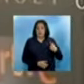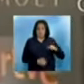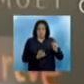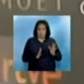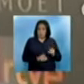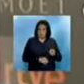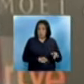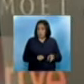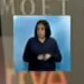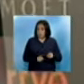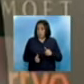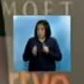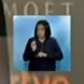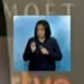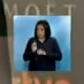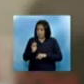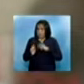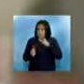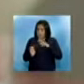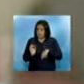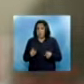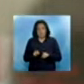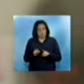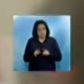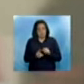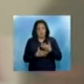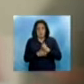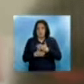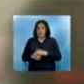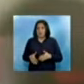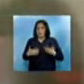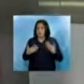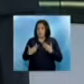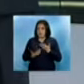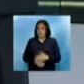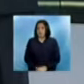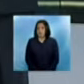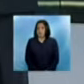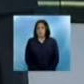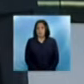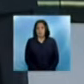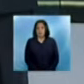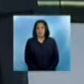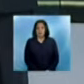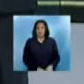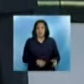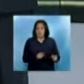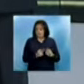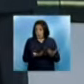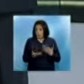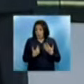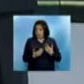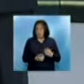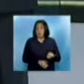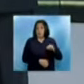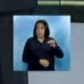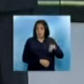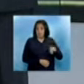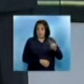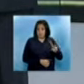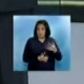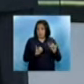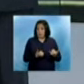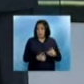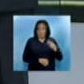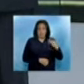igual que él, sus hermanas comparten la felicidad de la pareja del momento. Mario e Isabel. Y precisamente hablando de Mario Vargas Llosa, toca